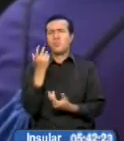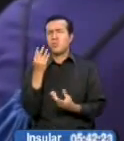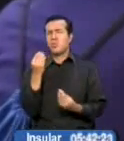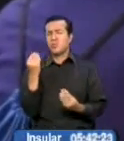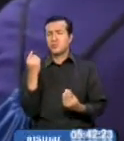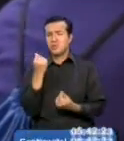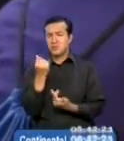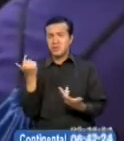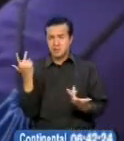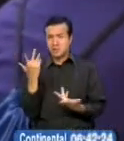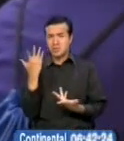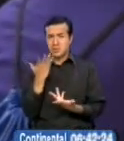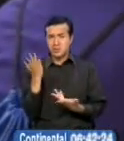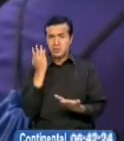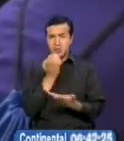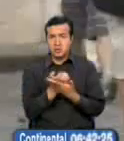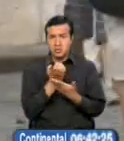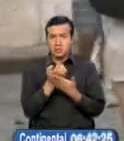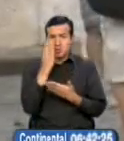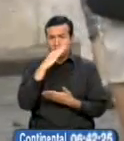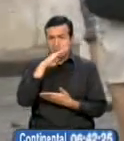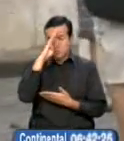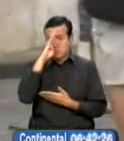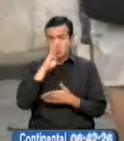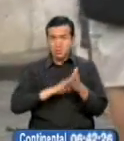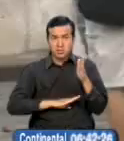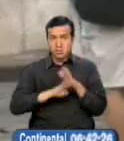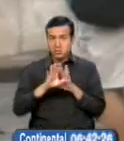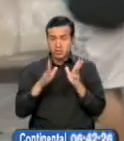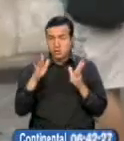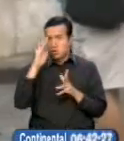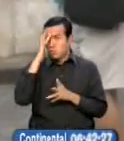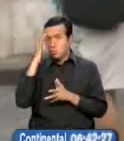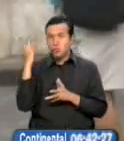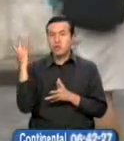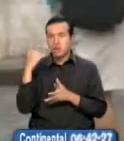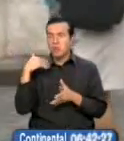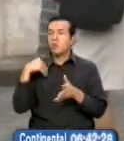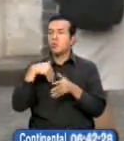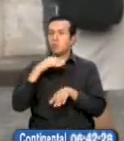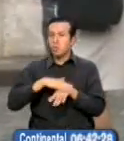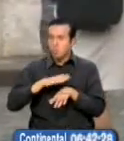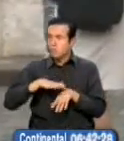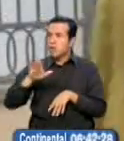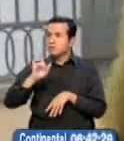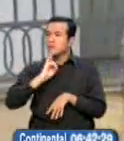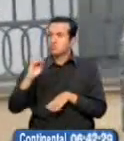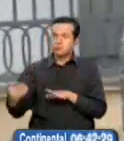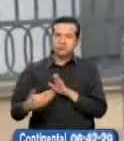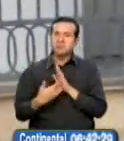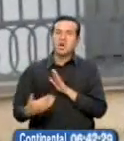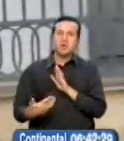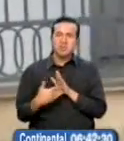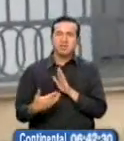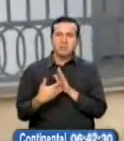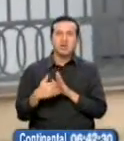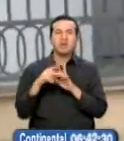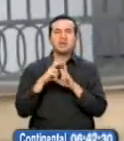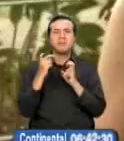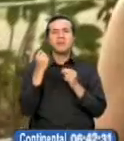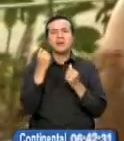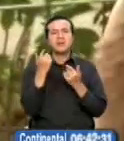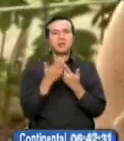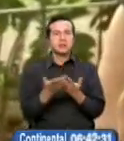que no pueden activar la economía cubana, precisamente por las restricciones que impone Estados Unidos en el manejo de divisas en la